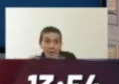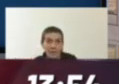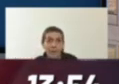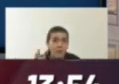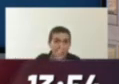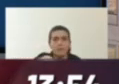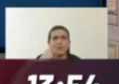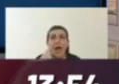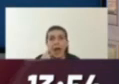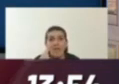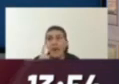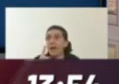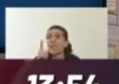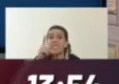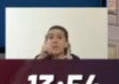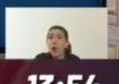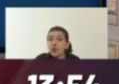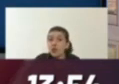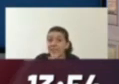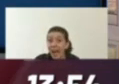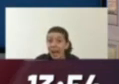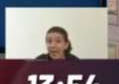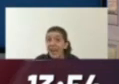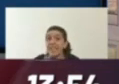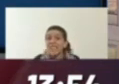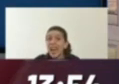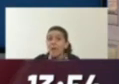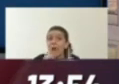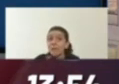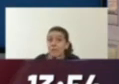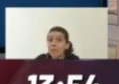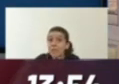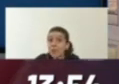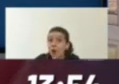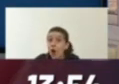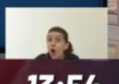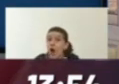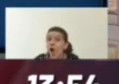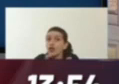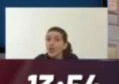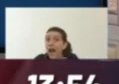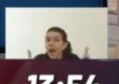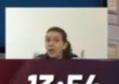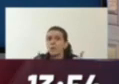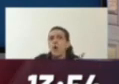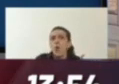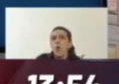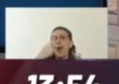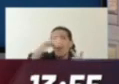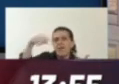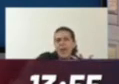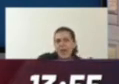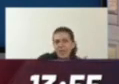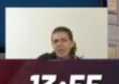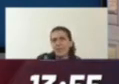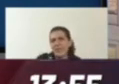Revisemos la tasa de incidencia en los distintos lugares del